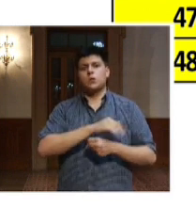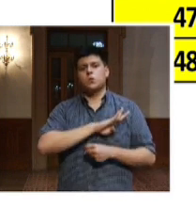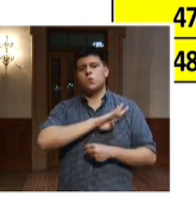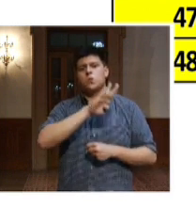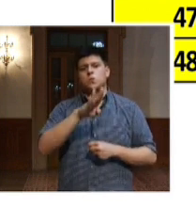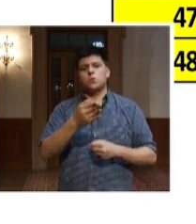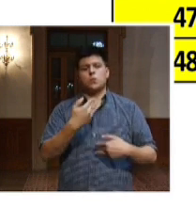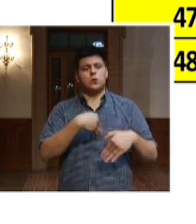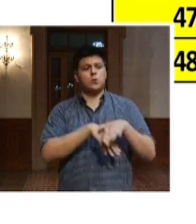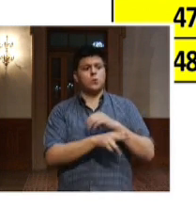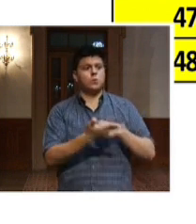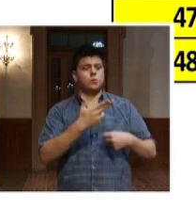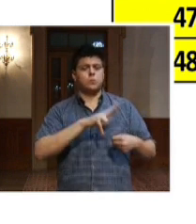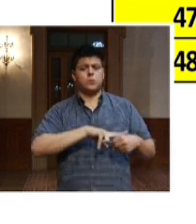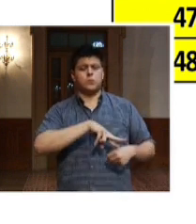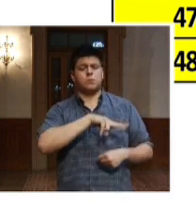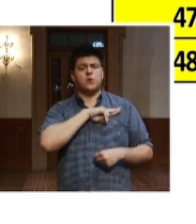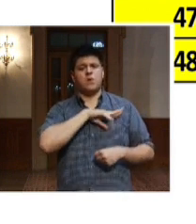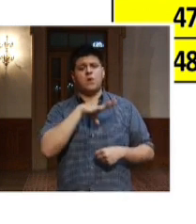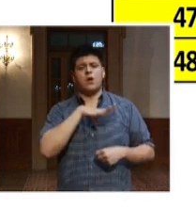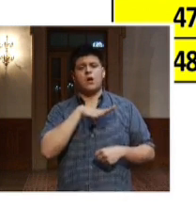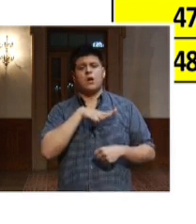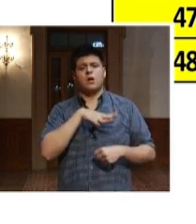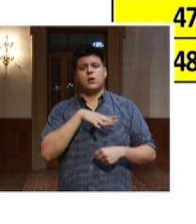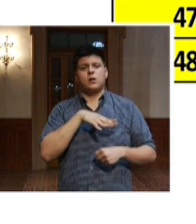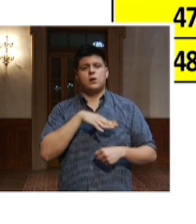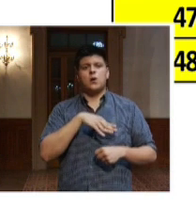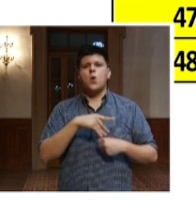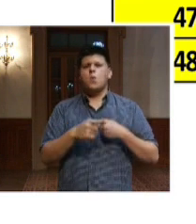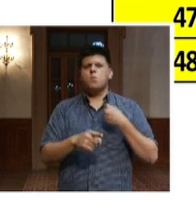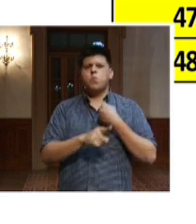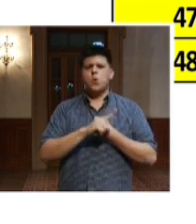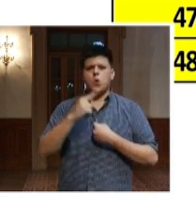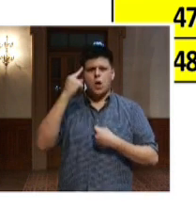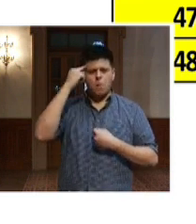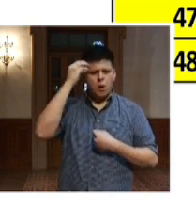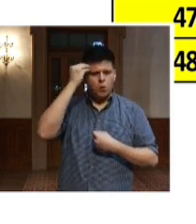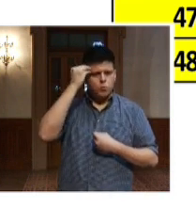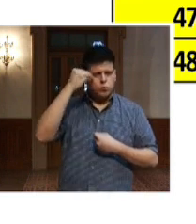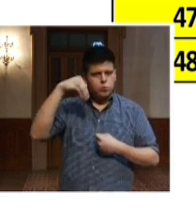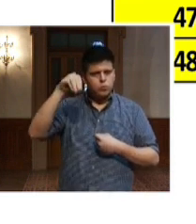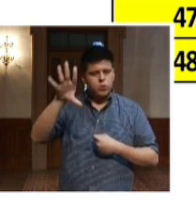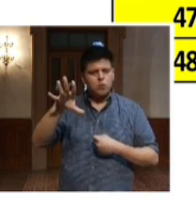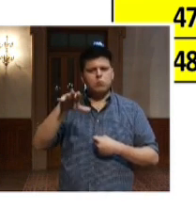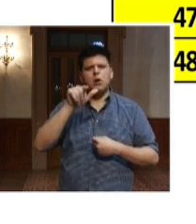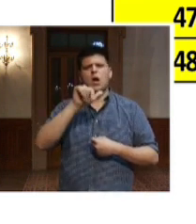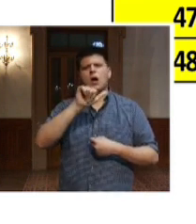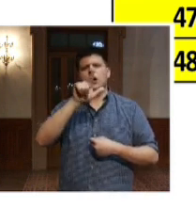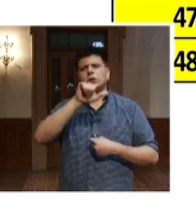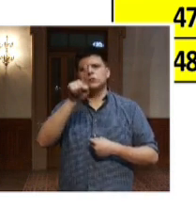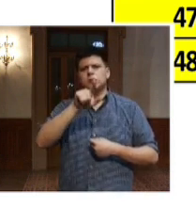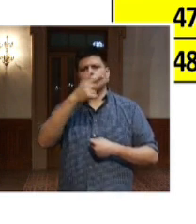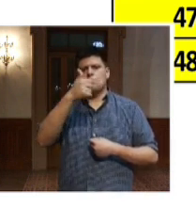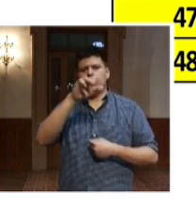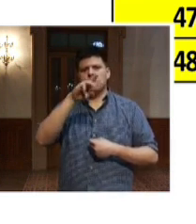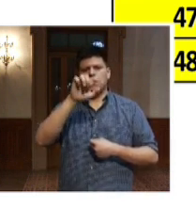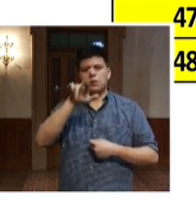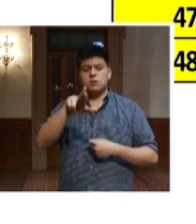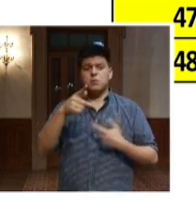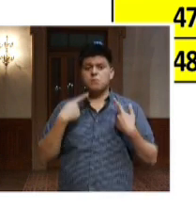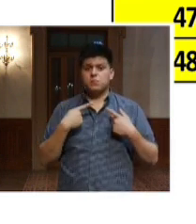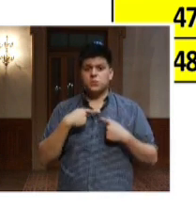en un hospital privado y tenía Alzheimer. Es importante mencionarles que este paciente, aunque falleció en un hospital